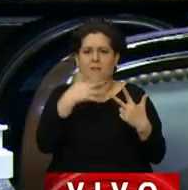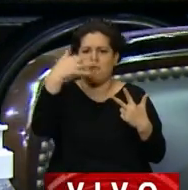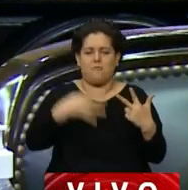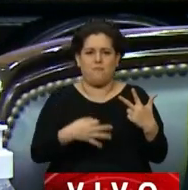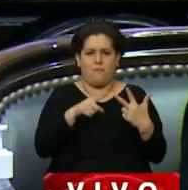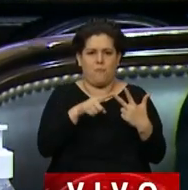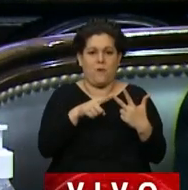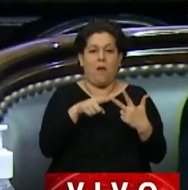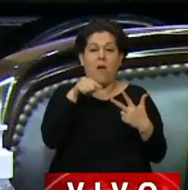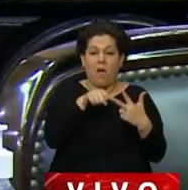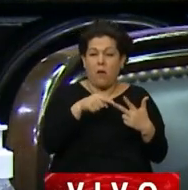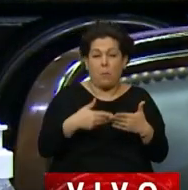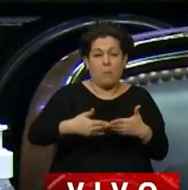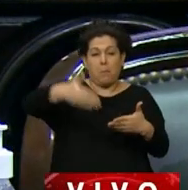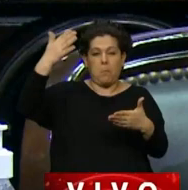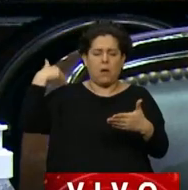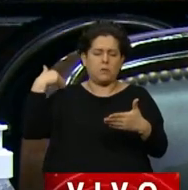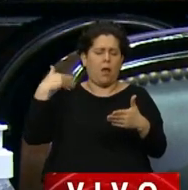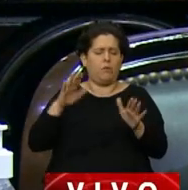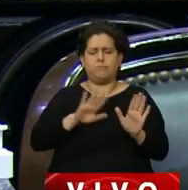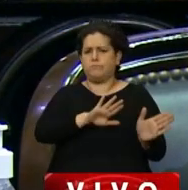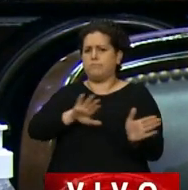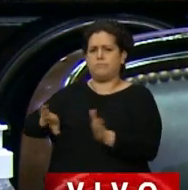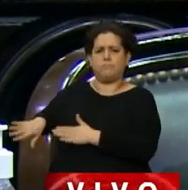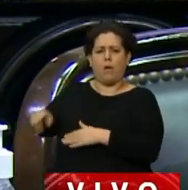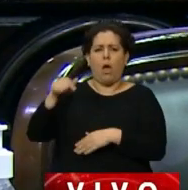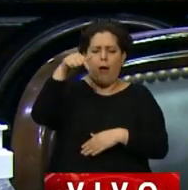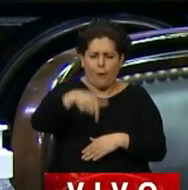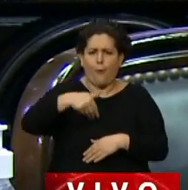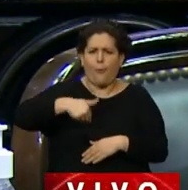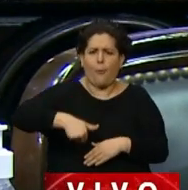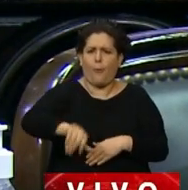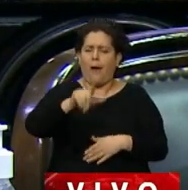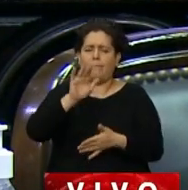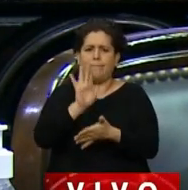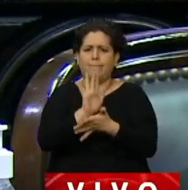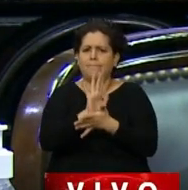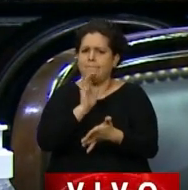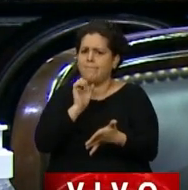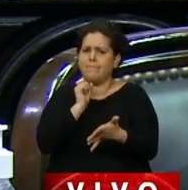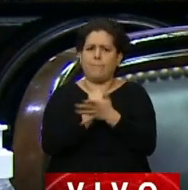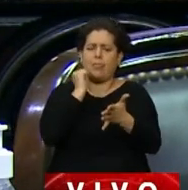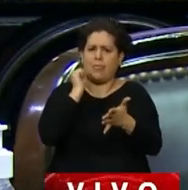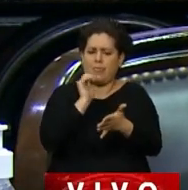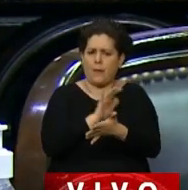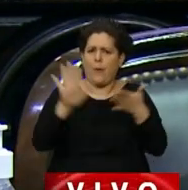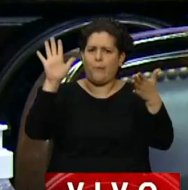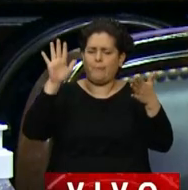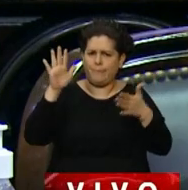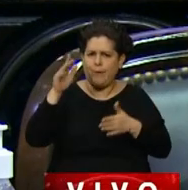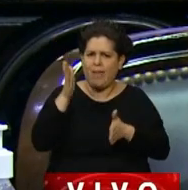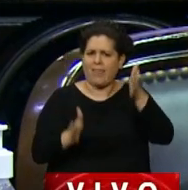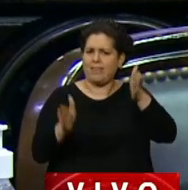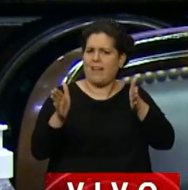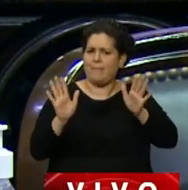Dejamos atrás ese pasado y hoy estamos a punto de clausurar esa etapa también y vamos a ir a